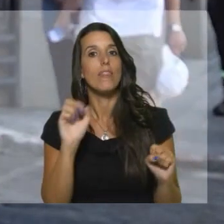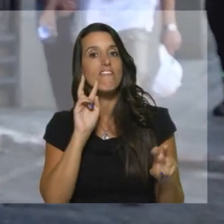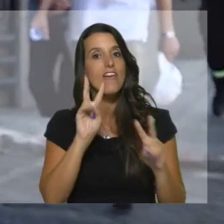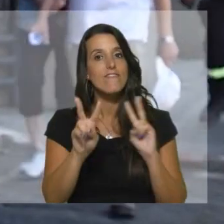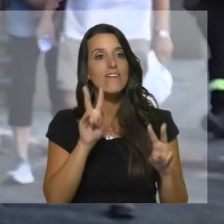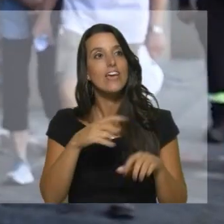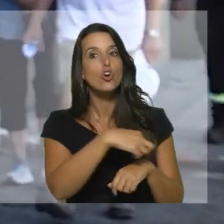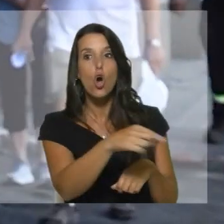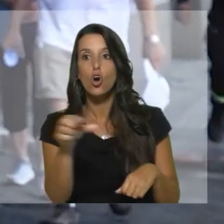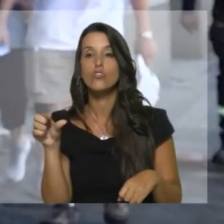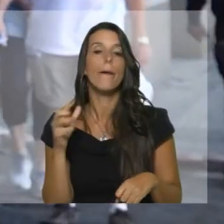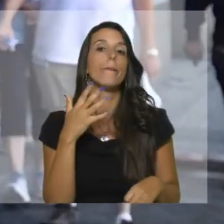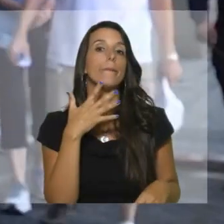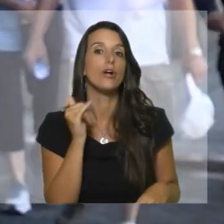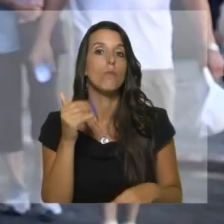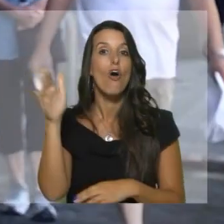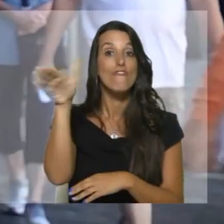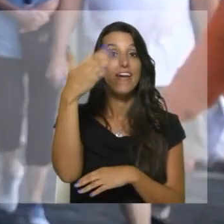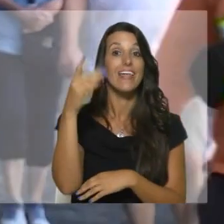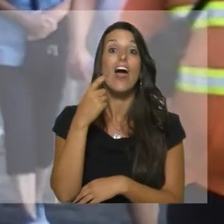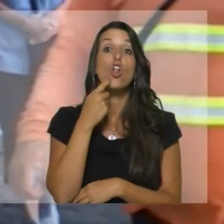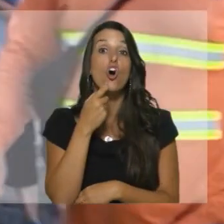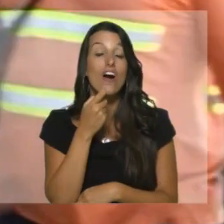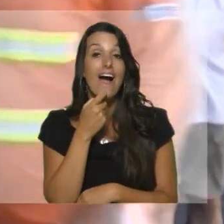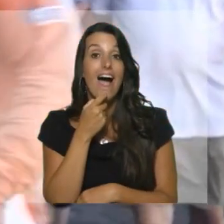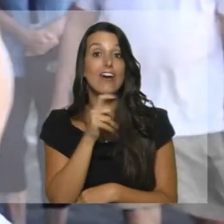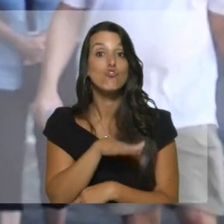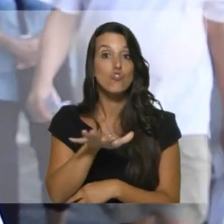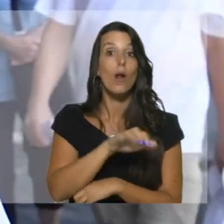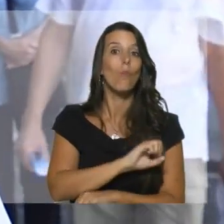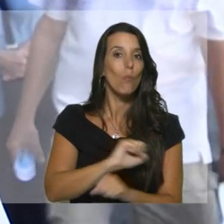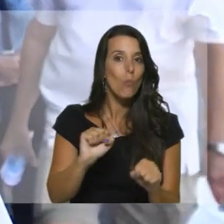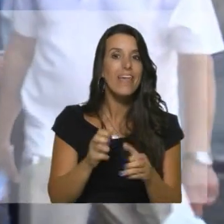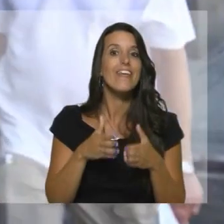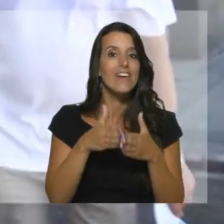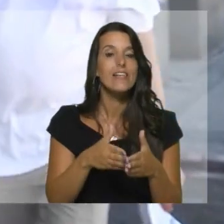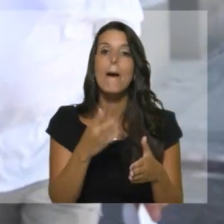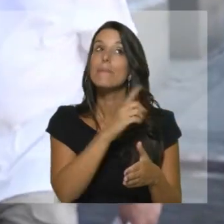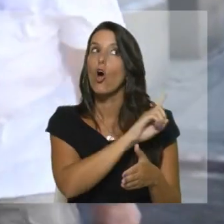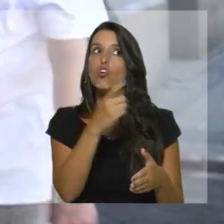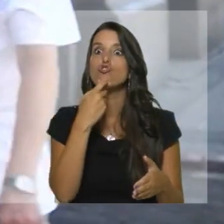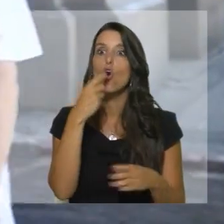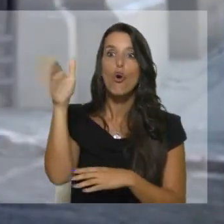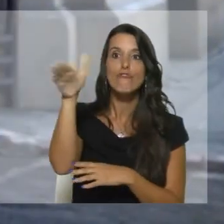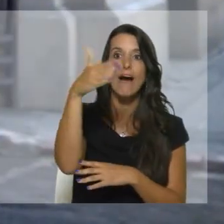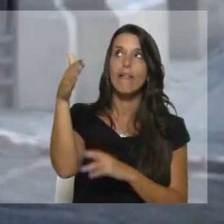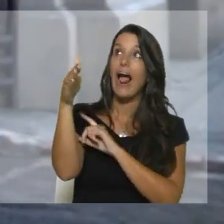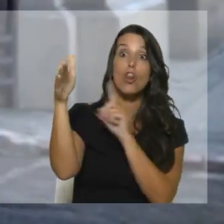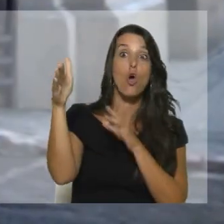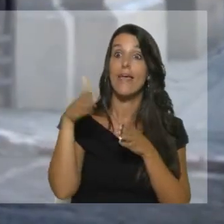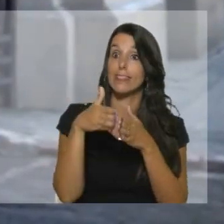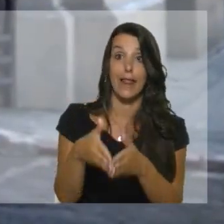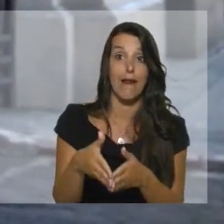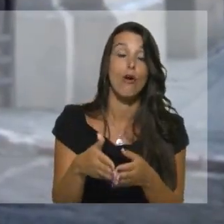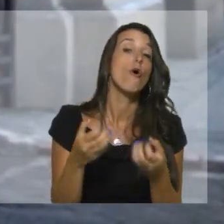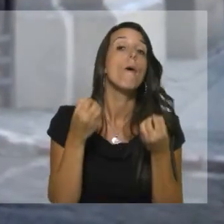en las costas. Por ejemplo, la bandera roja, por más que se trate de una zona apta para baño, indica que no se deberían introducir en las aguas. ¿Por